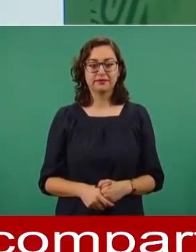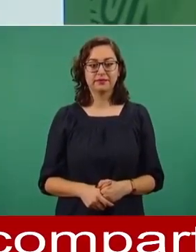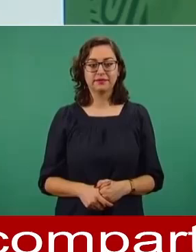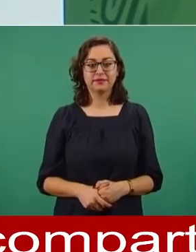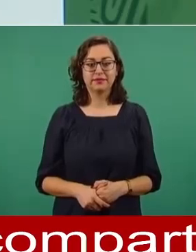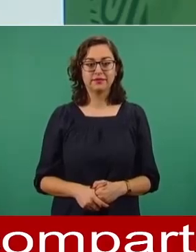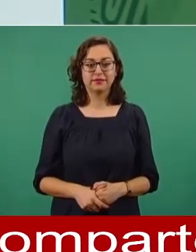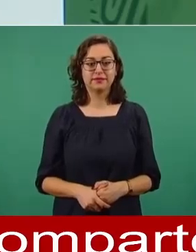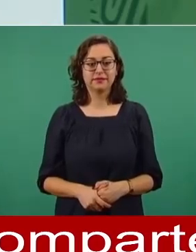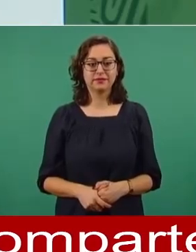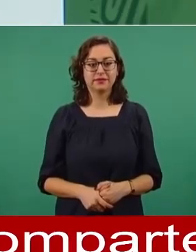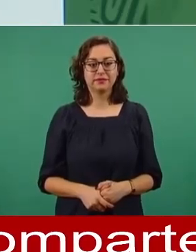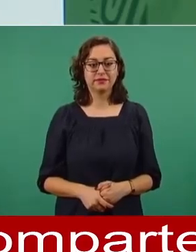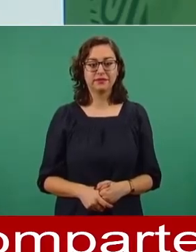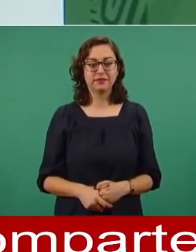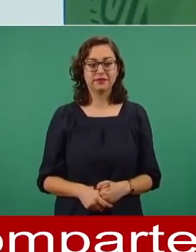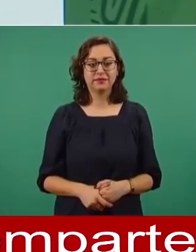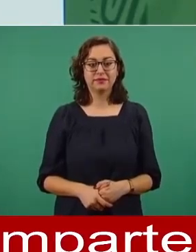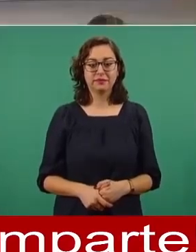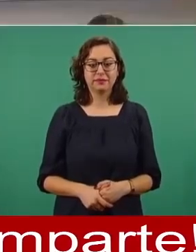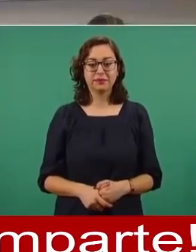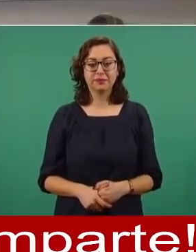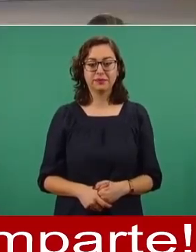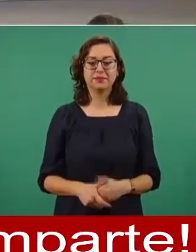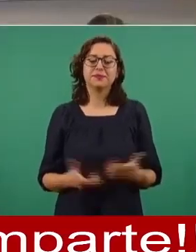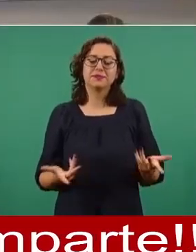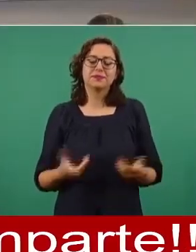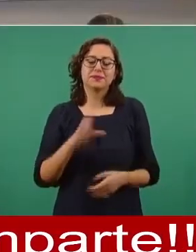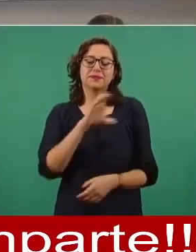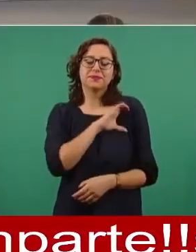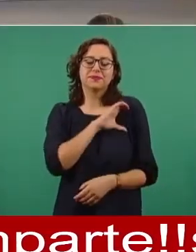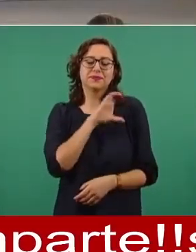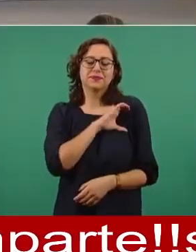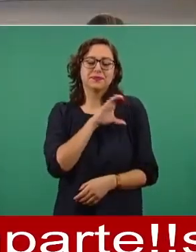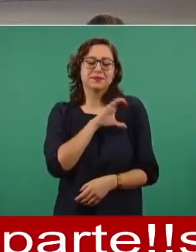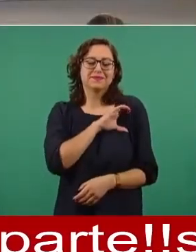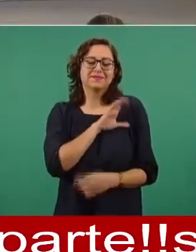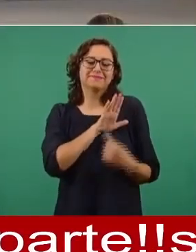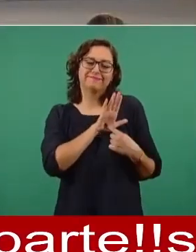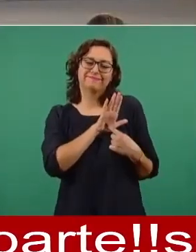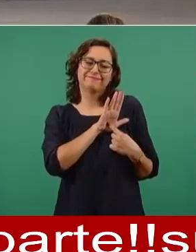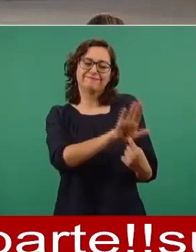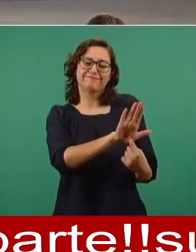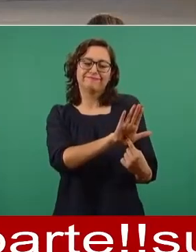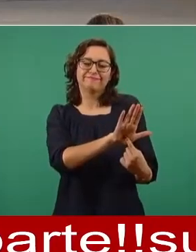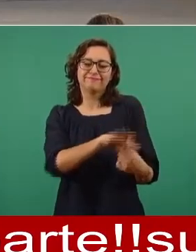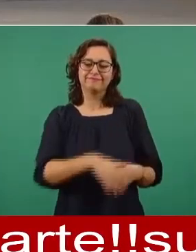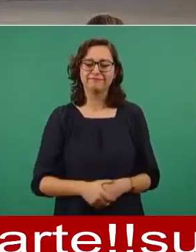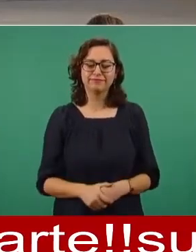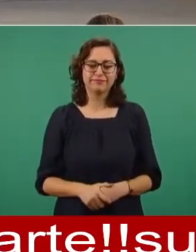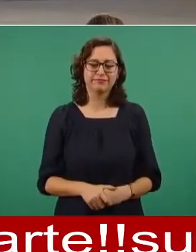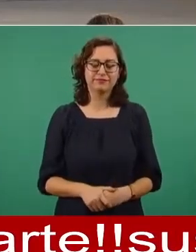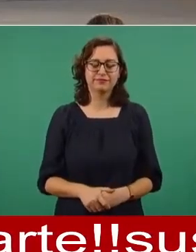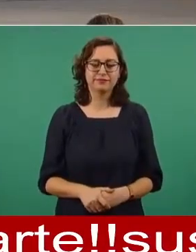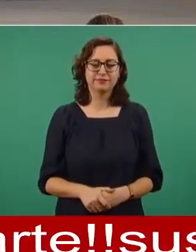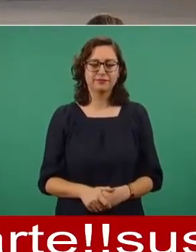Este es para, con cariño para nuestros adversarios, los conservadores.